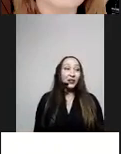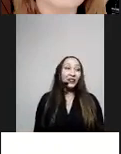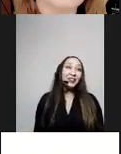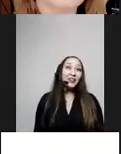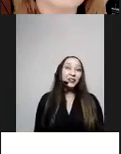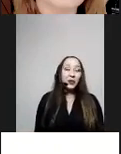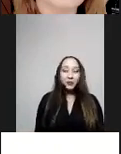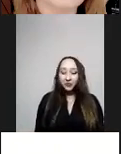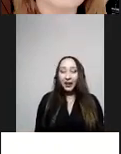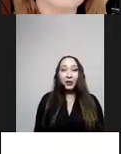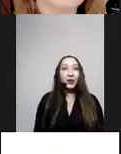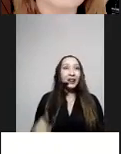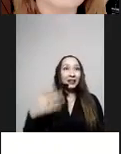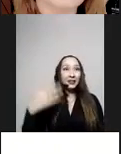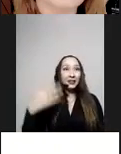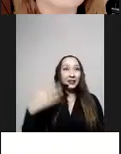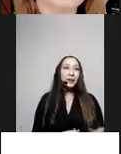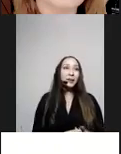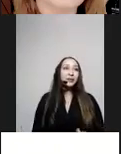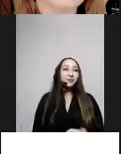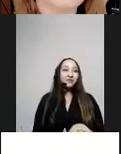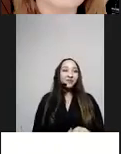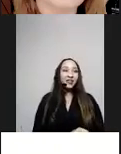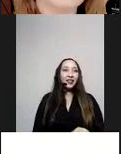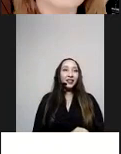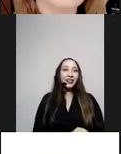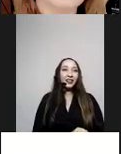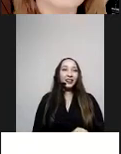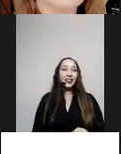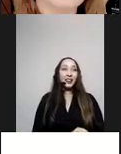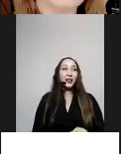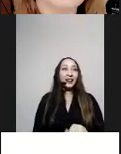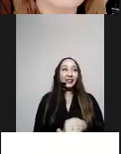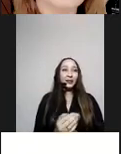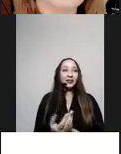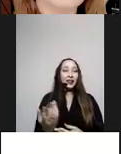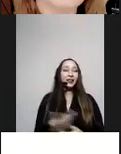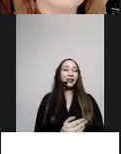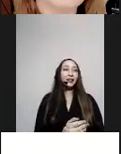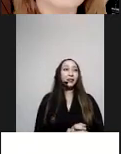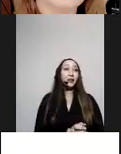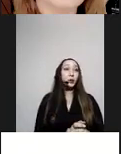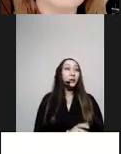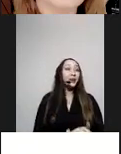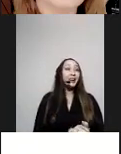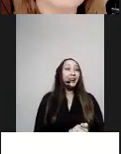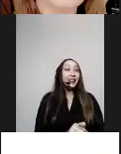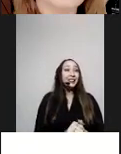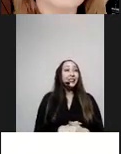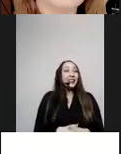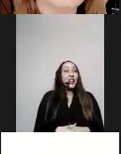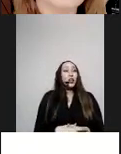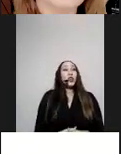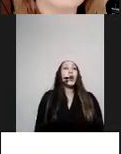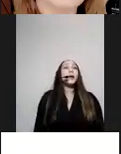Entonces, con esa reflexión y con la siguiente lámina, les quiero dejar este mensaje que es de Buda, que